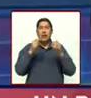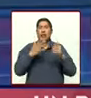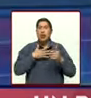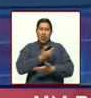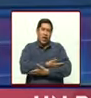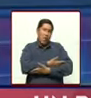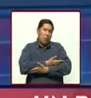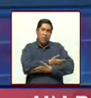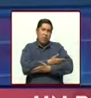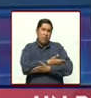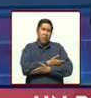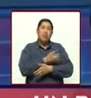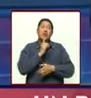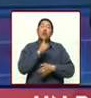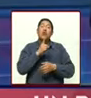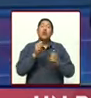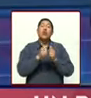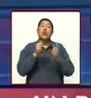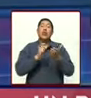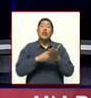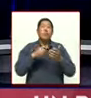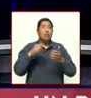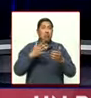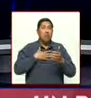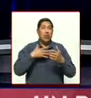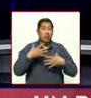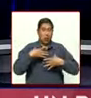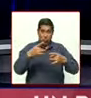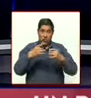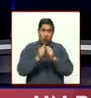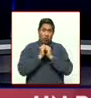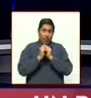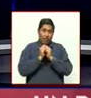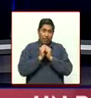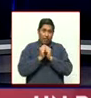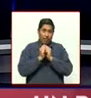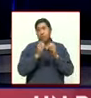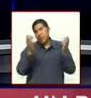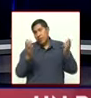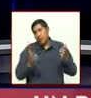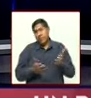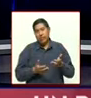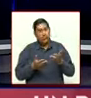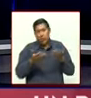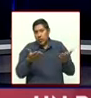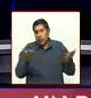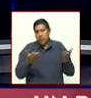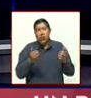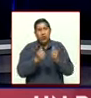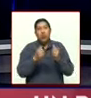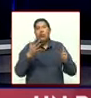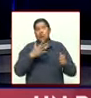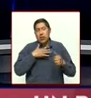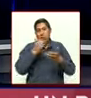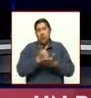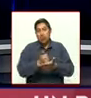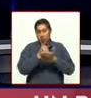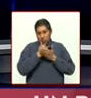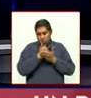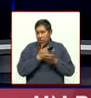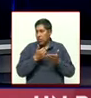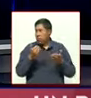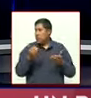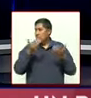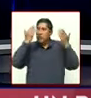mi bebita 100% con el robot, pero sí me gustaría que me acompañe. O sea, que realmente que esté conmigo, que me ayude, que me dé